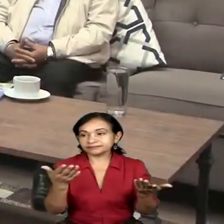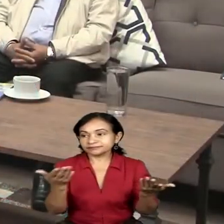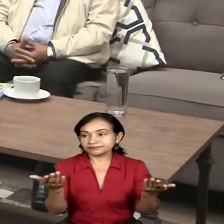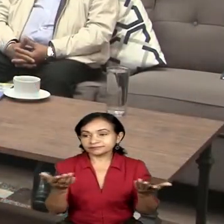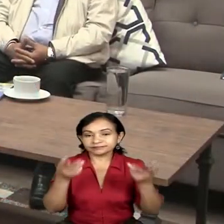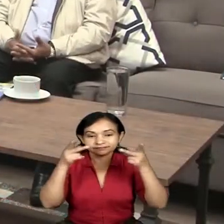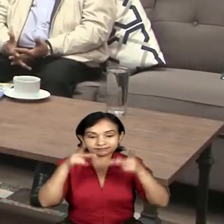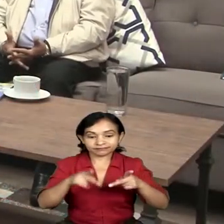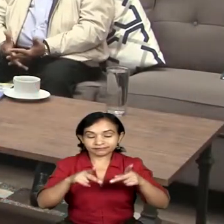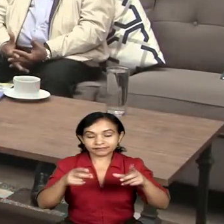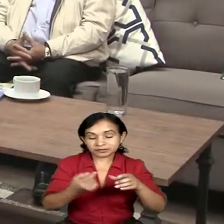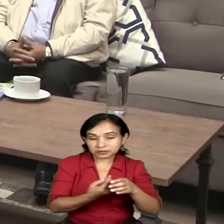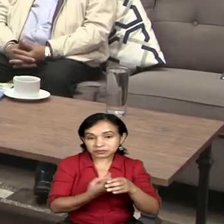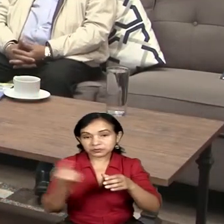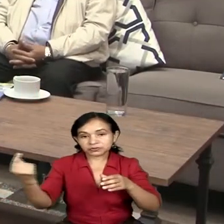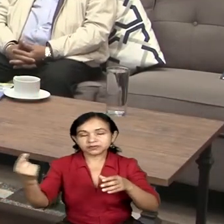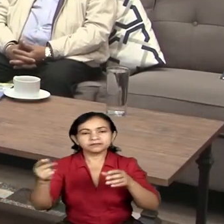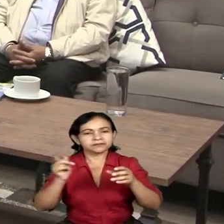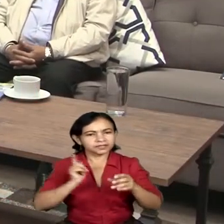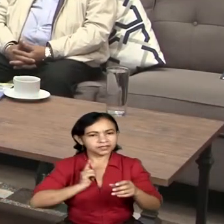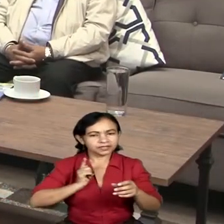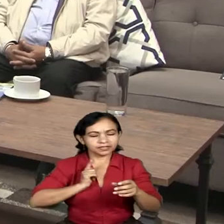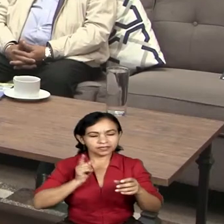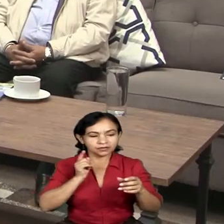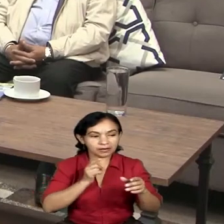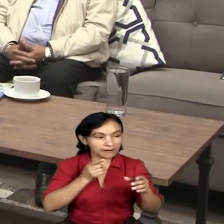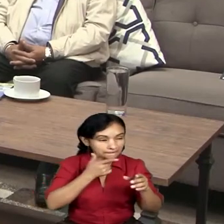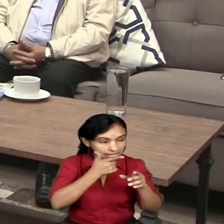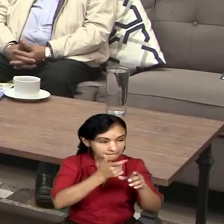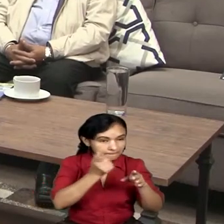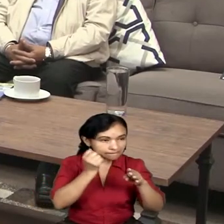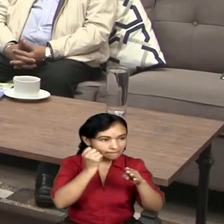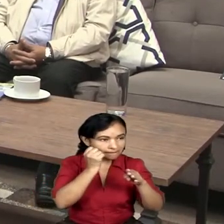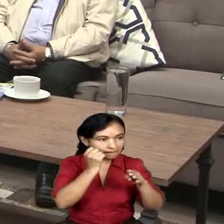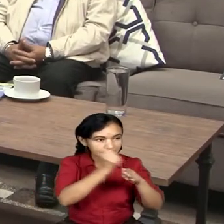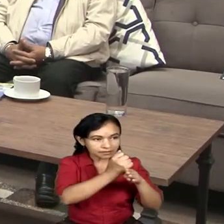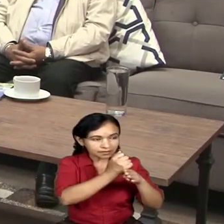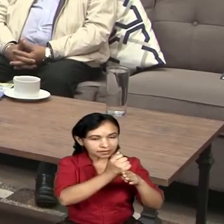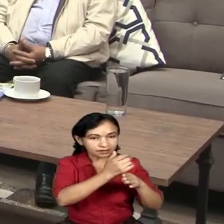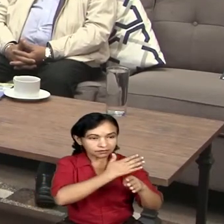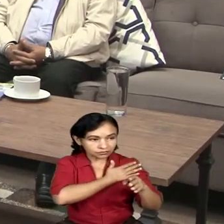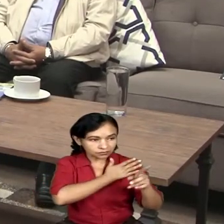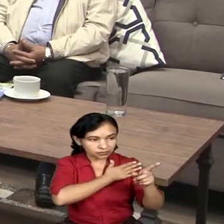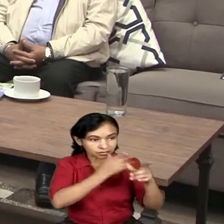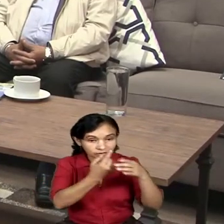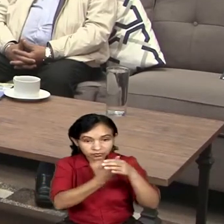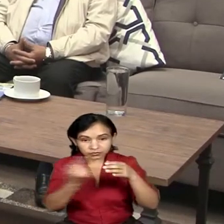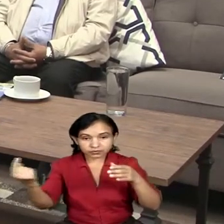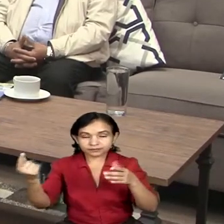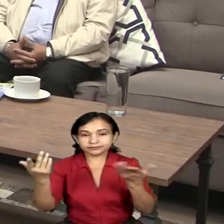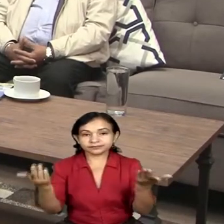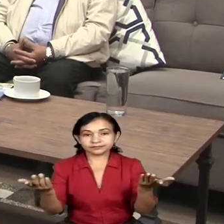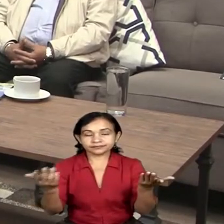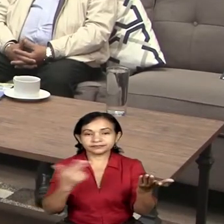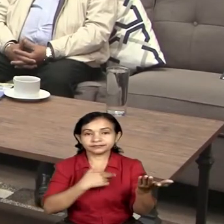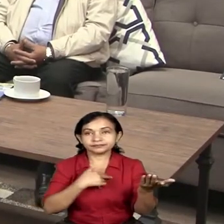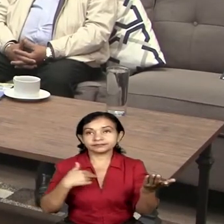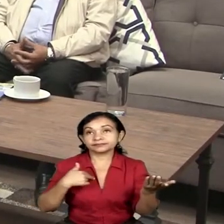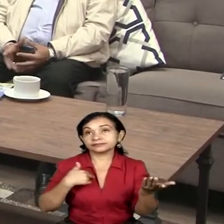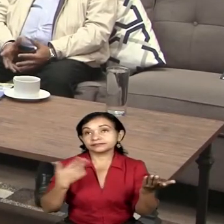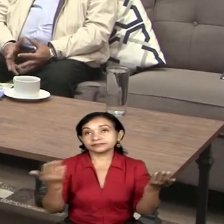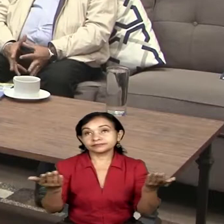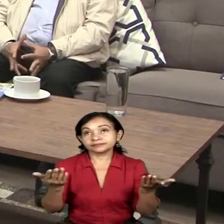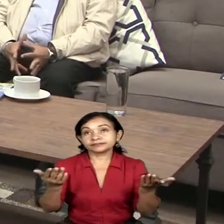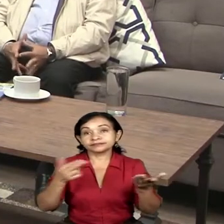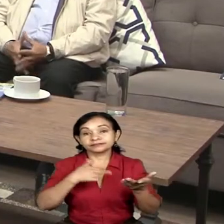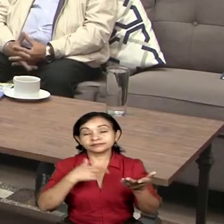el plan de huida, pero sí tenía un plan de retiro, un plan de salida. Lo que pasa es, y lo que ya se